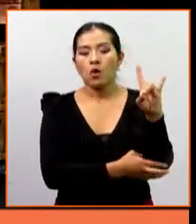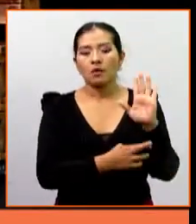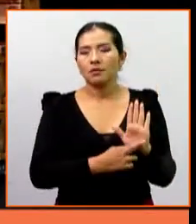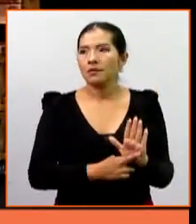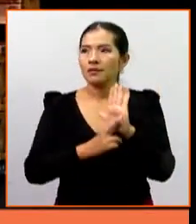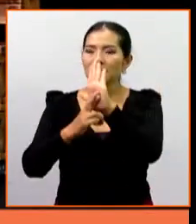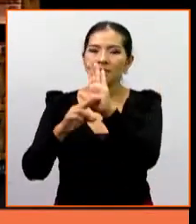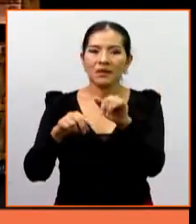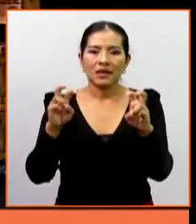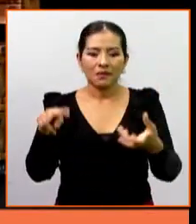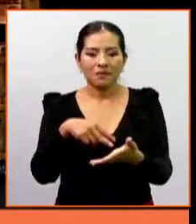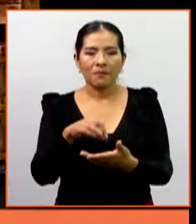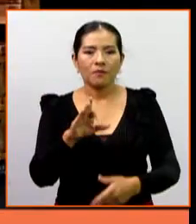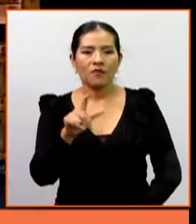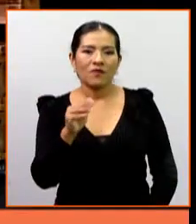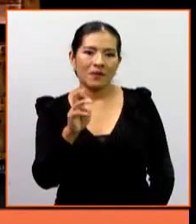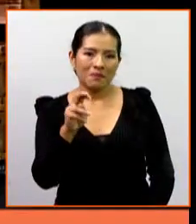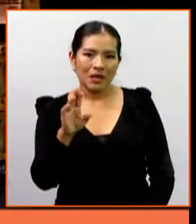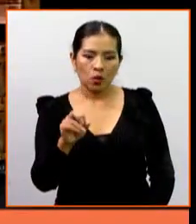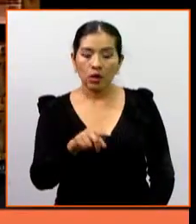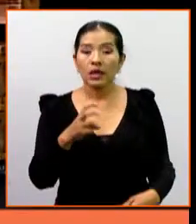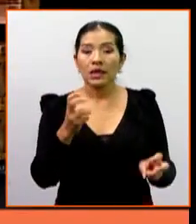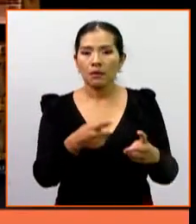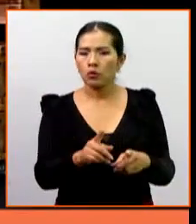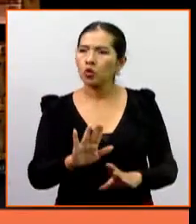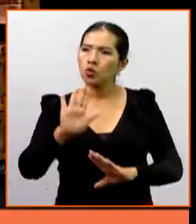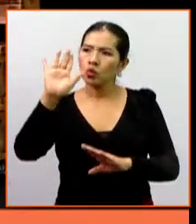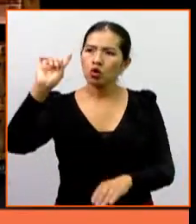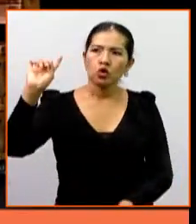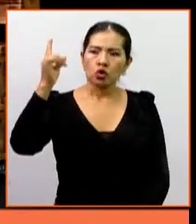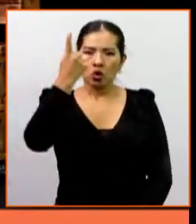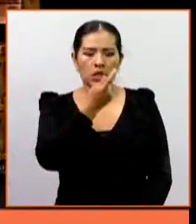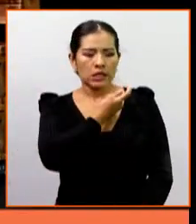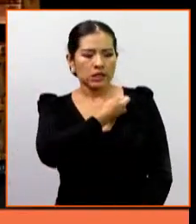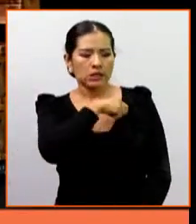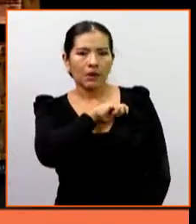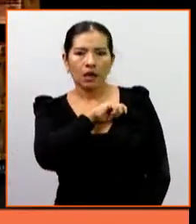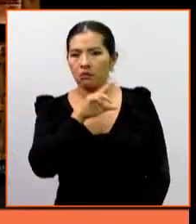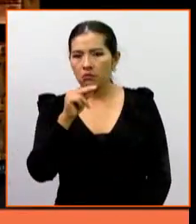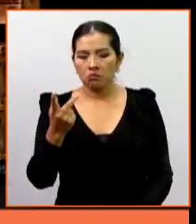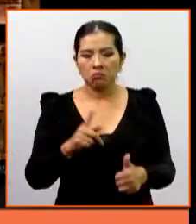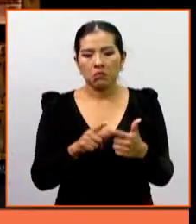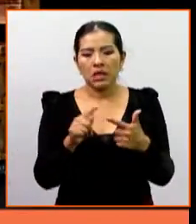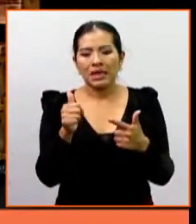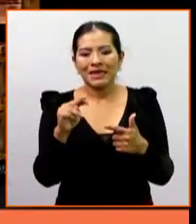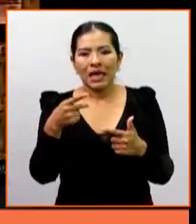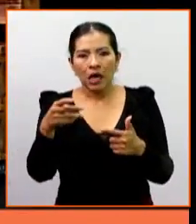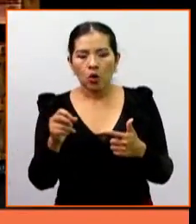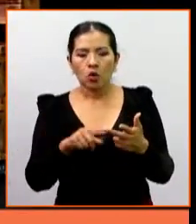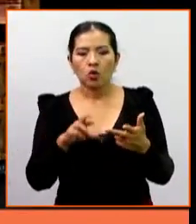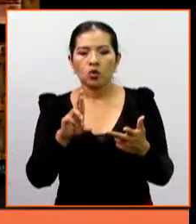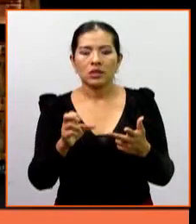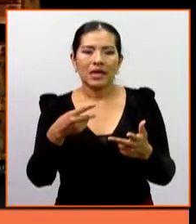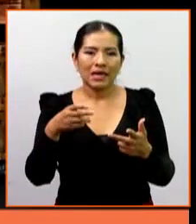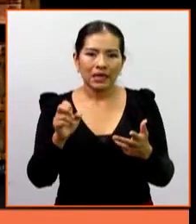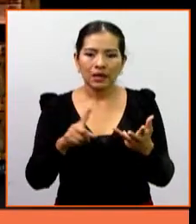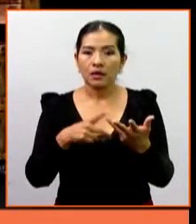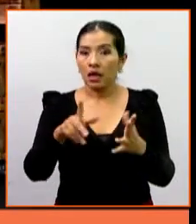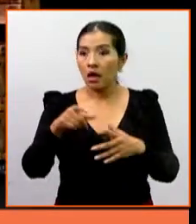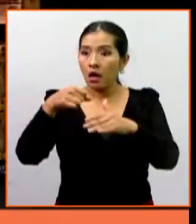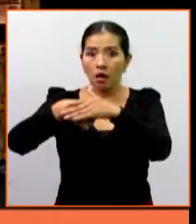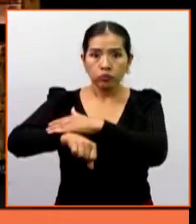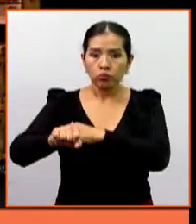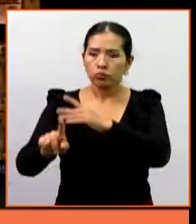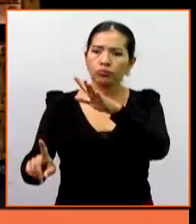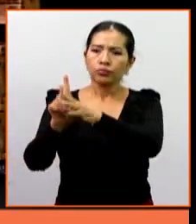es el flamenco. El flamenco ya no es un género que solo es de España, no, al igual que el tango, el reggae, el jazz, que son géneros que han nacido